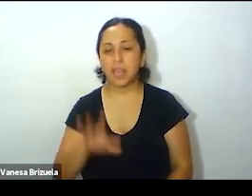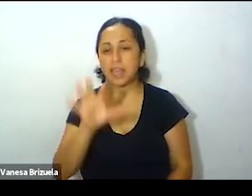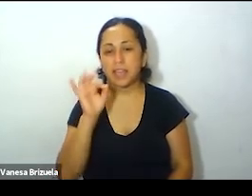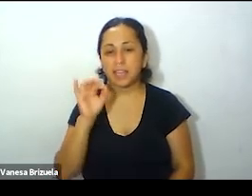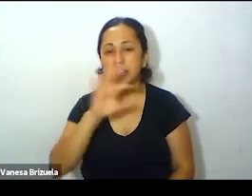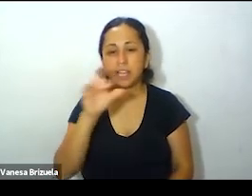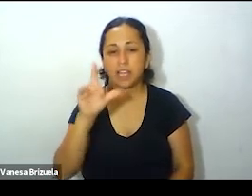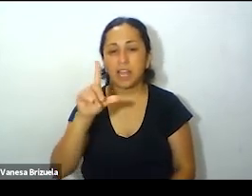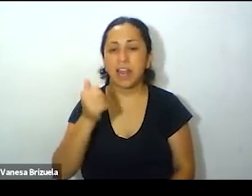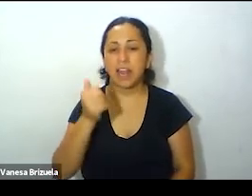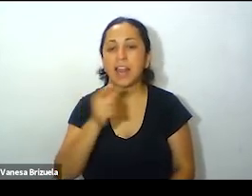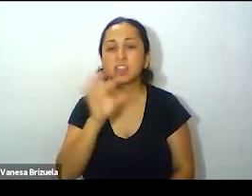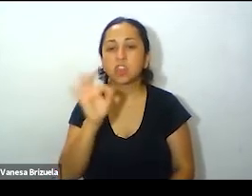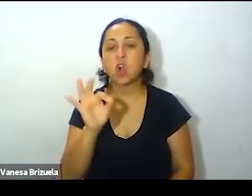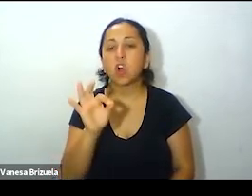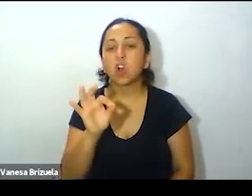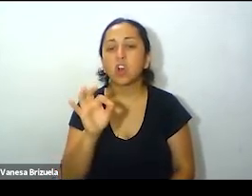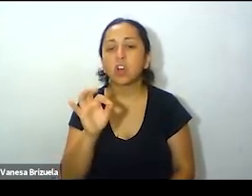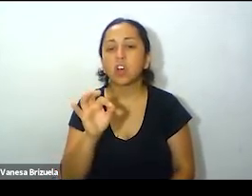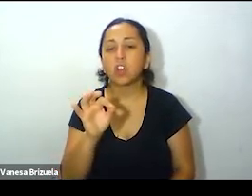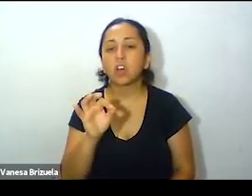Ahí elegí la tipografía Lato.